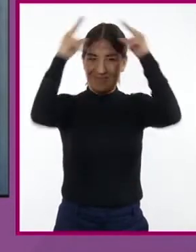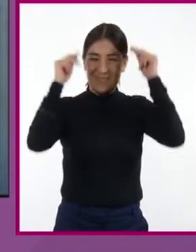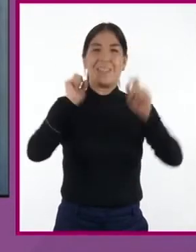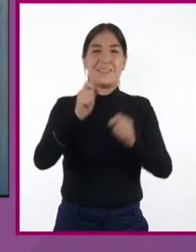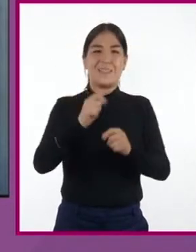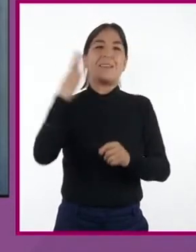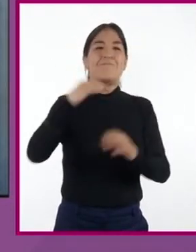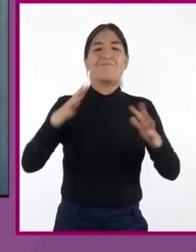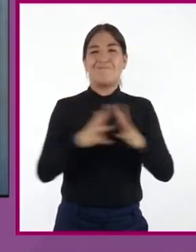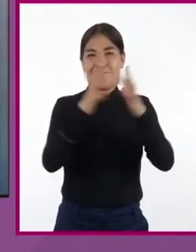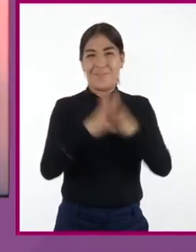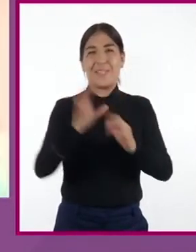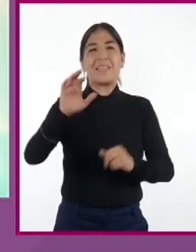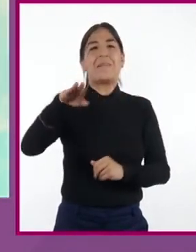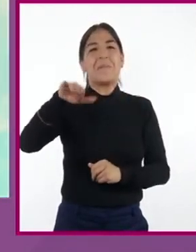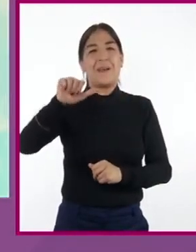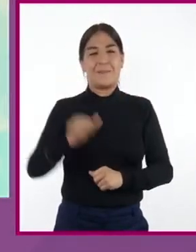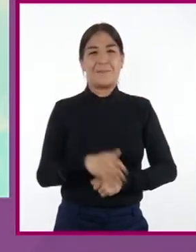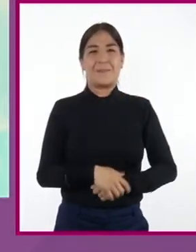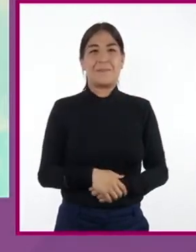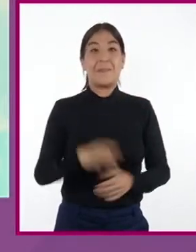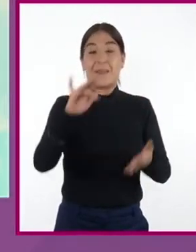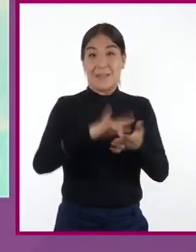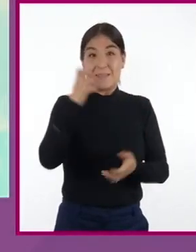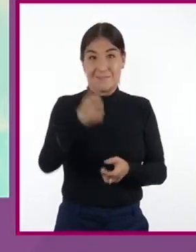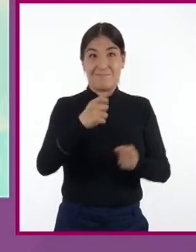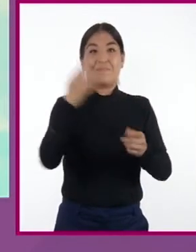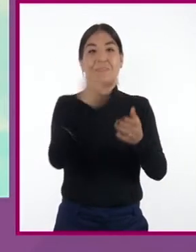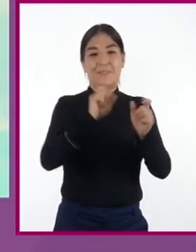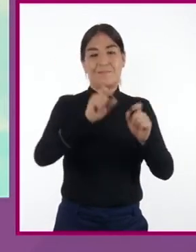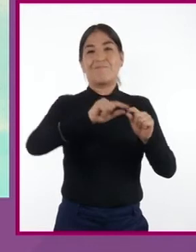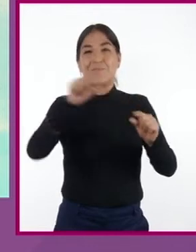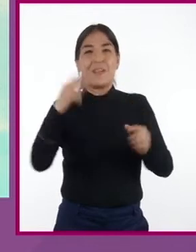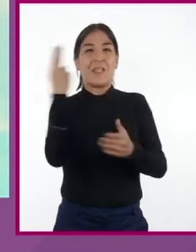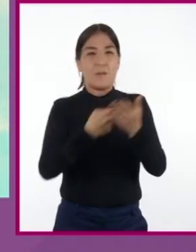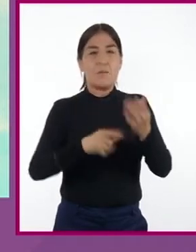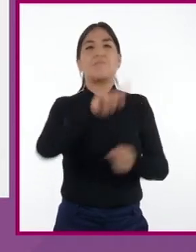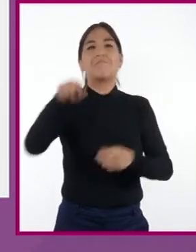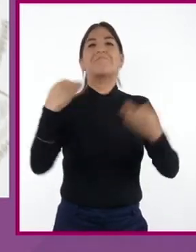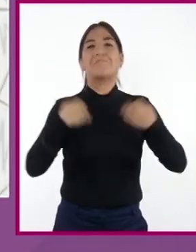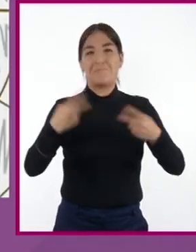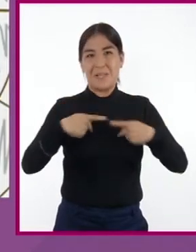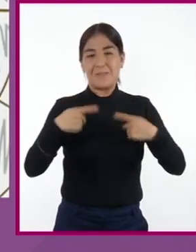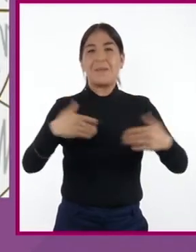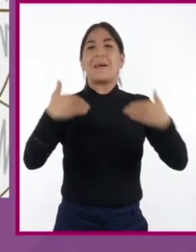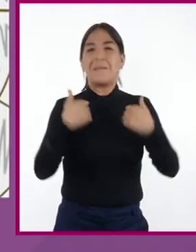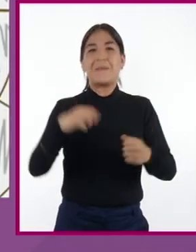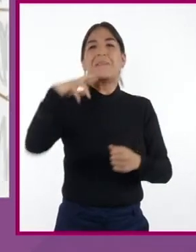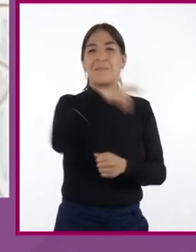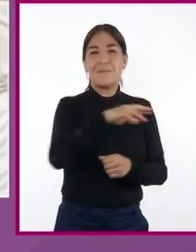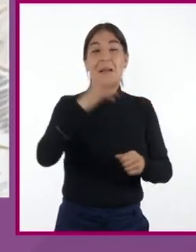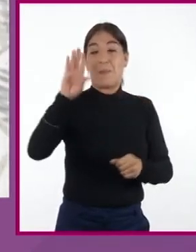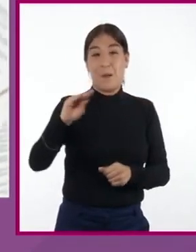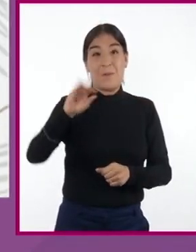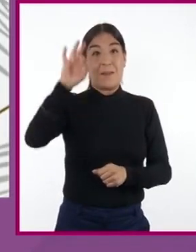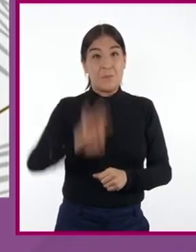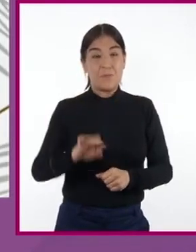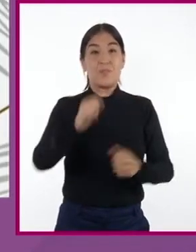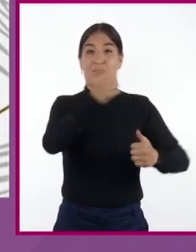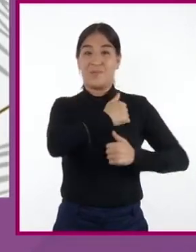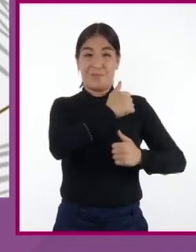en la guerra de Crimea. Gracias al diagrama, todos pudieron comprender rápidamente que casi el 90% de